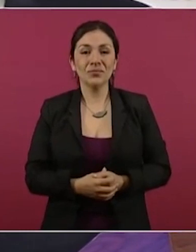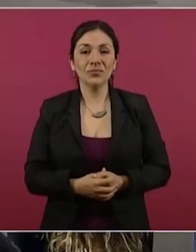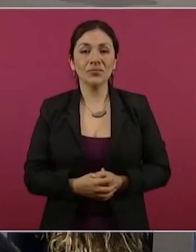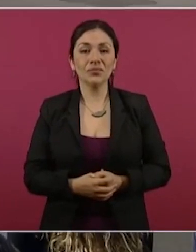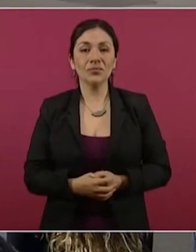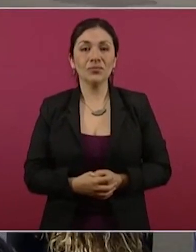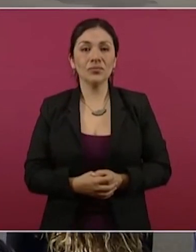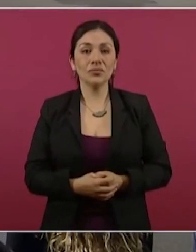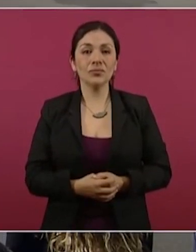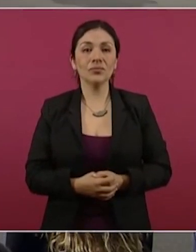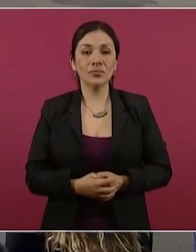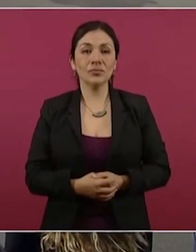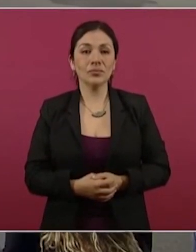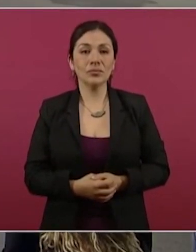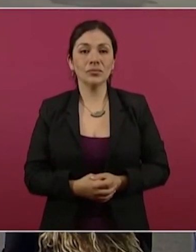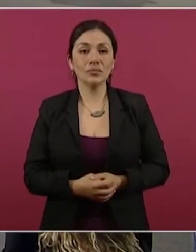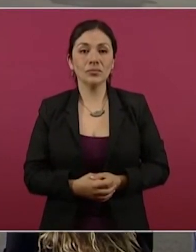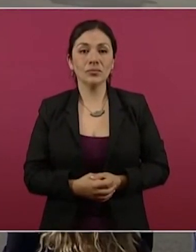Ahí está.